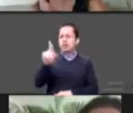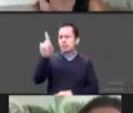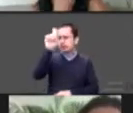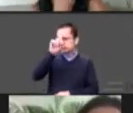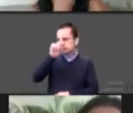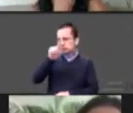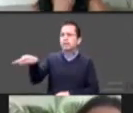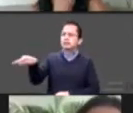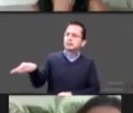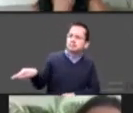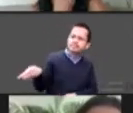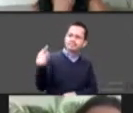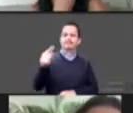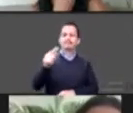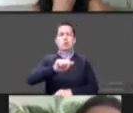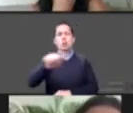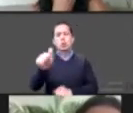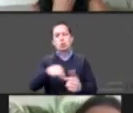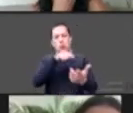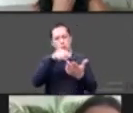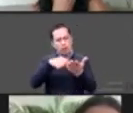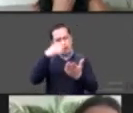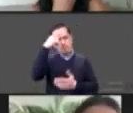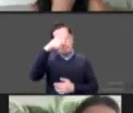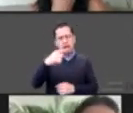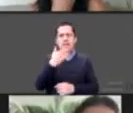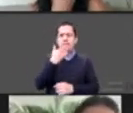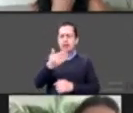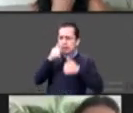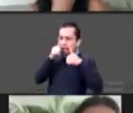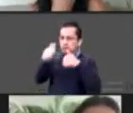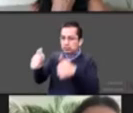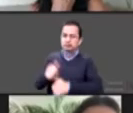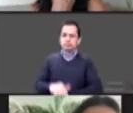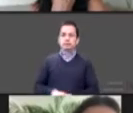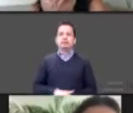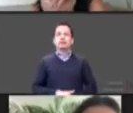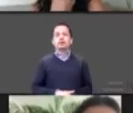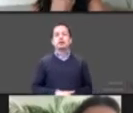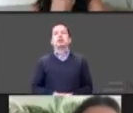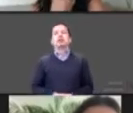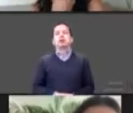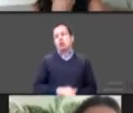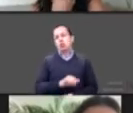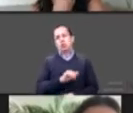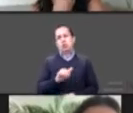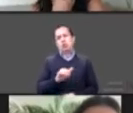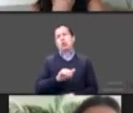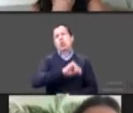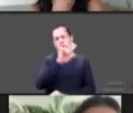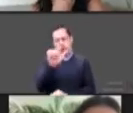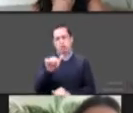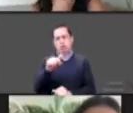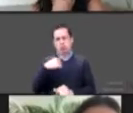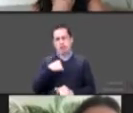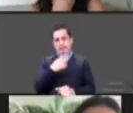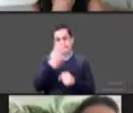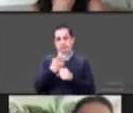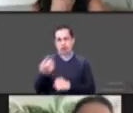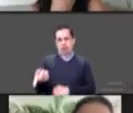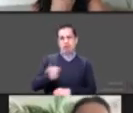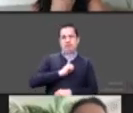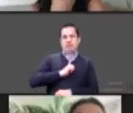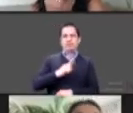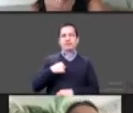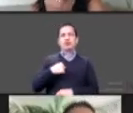dónde se le puede canalizar a la persona de manera directa. Más adelante, en mi siguiente intervención, Paco, si me lo permiten,